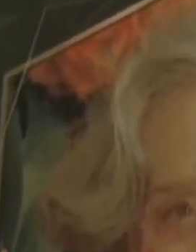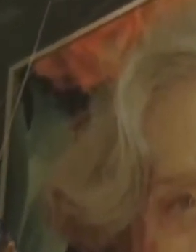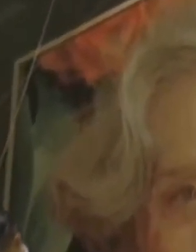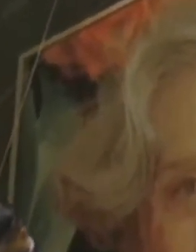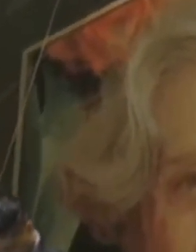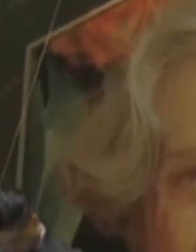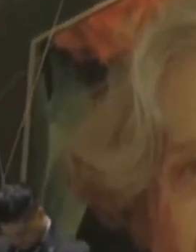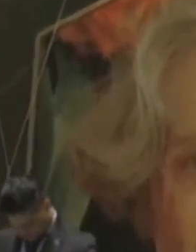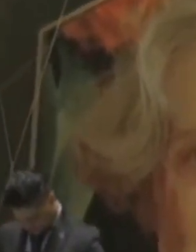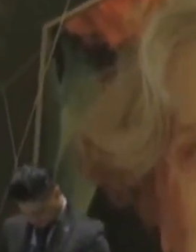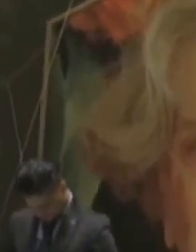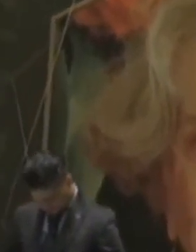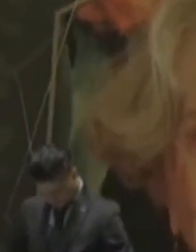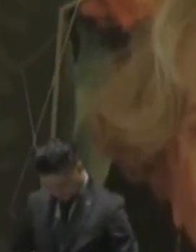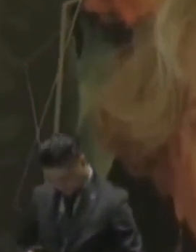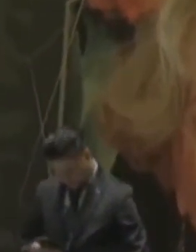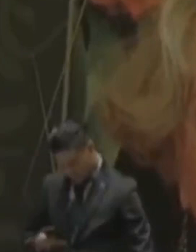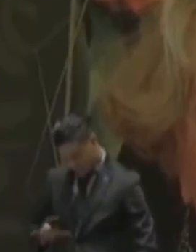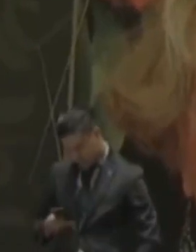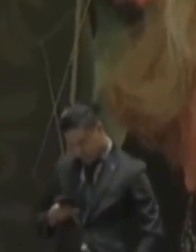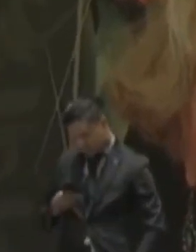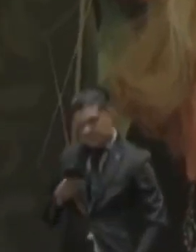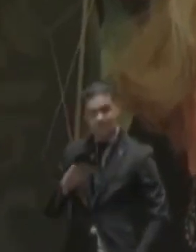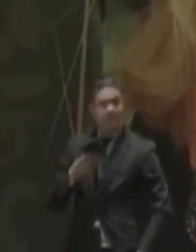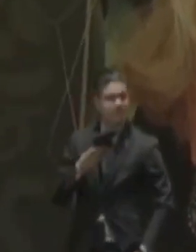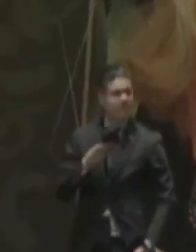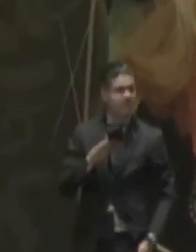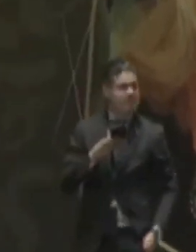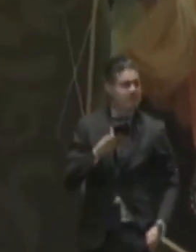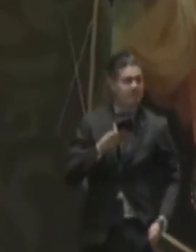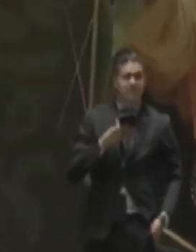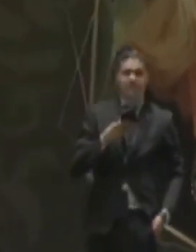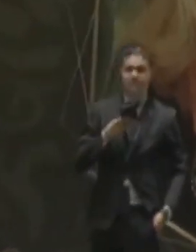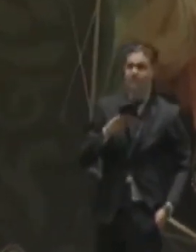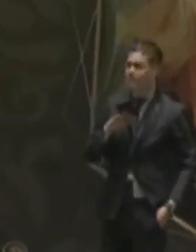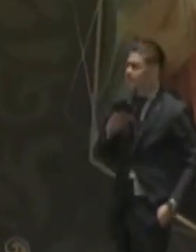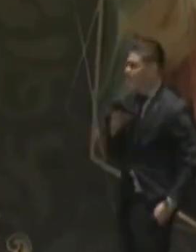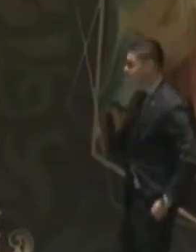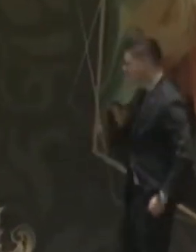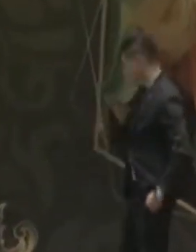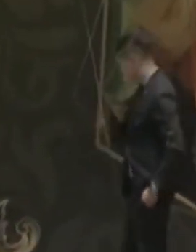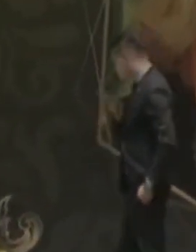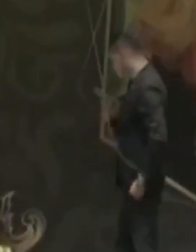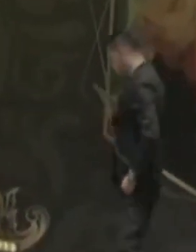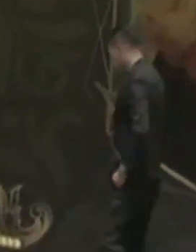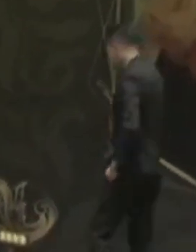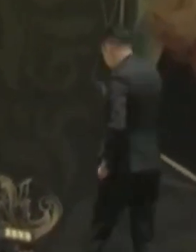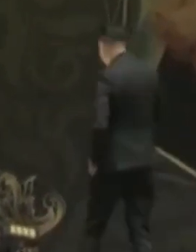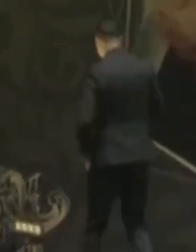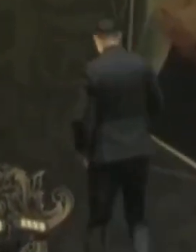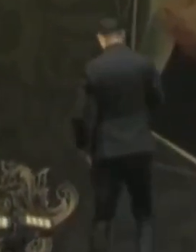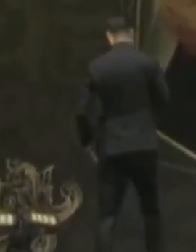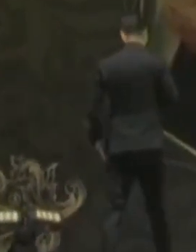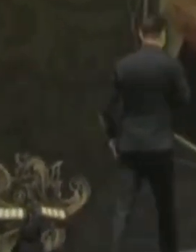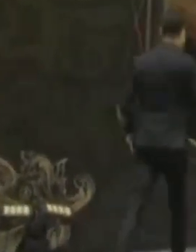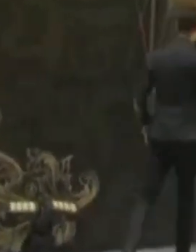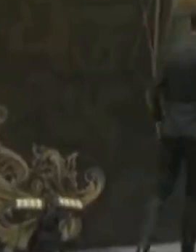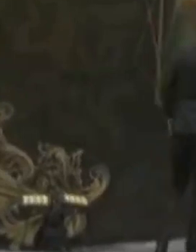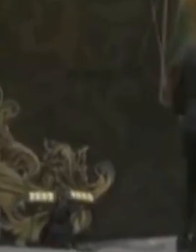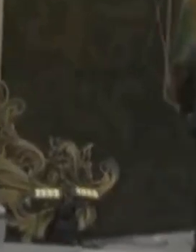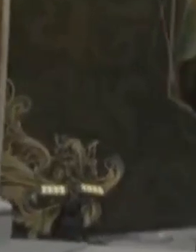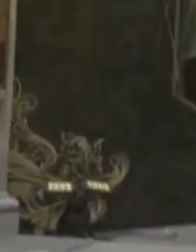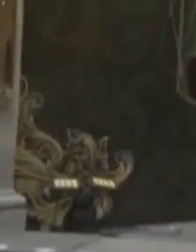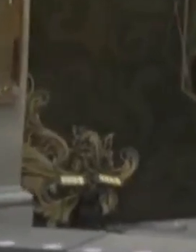honor Belisario Domínguez, para concluir la sesión solemne entonando el